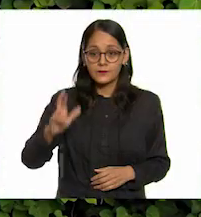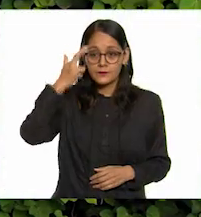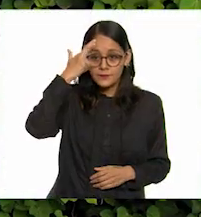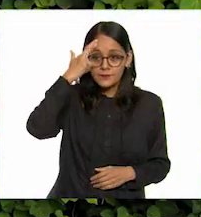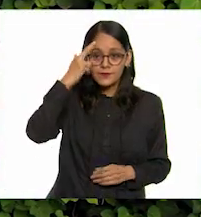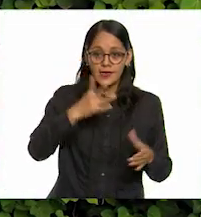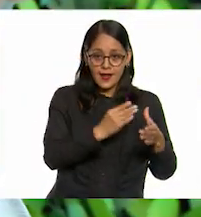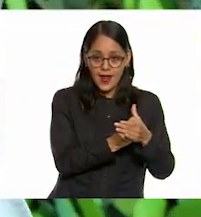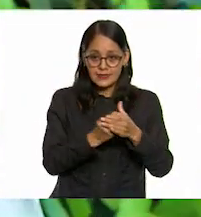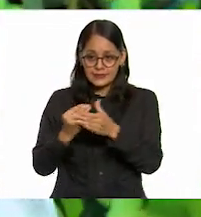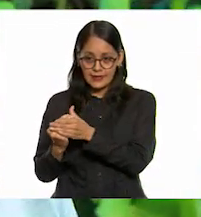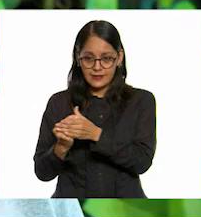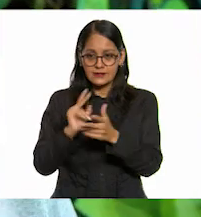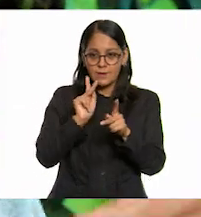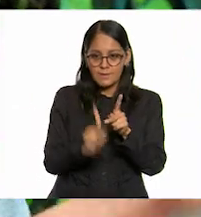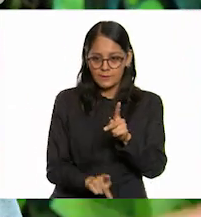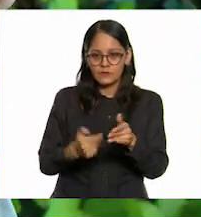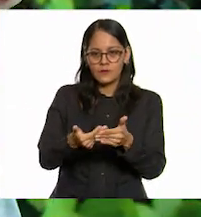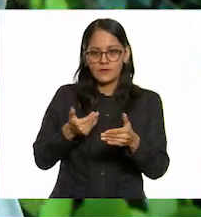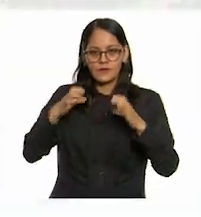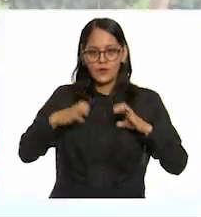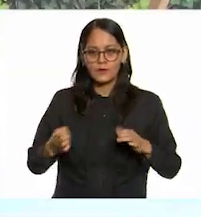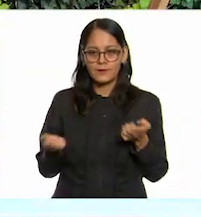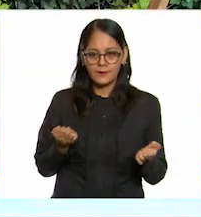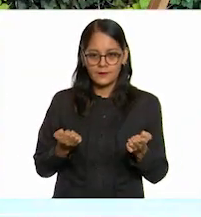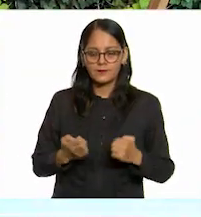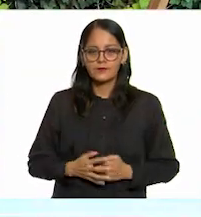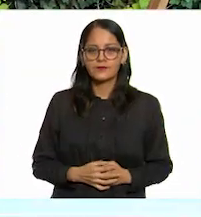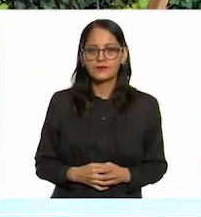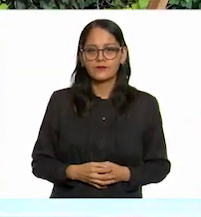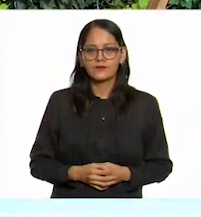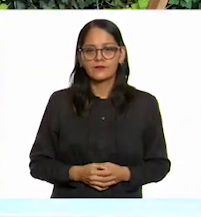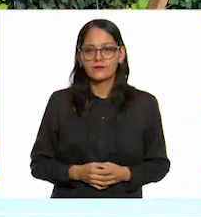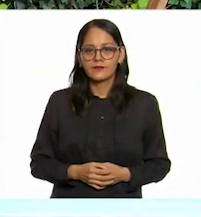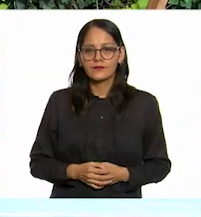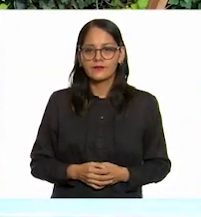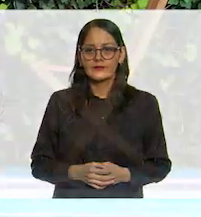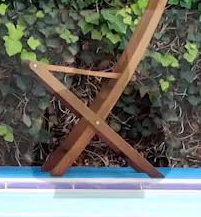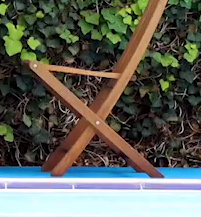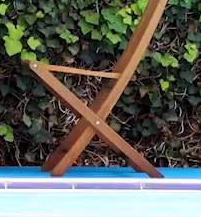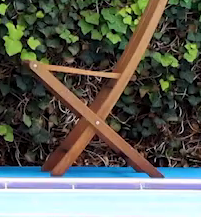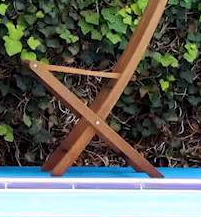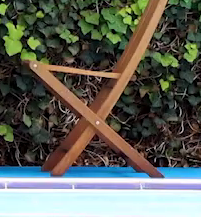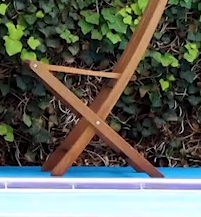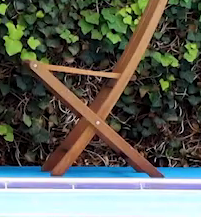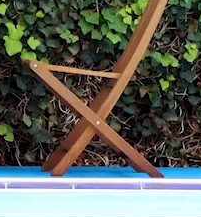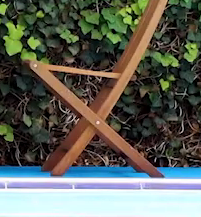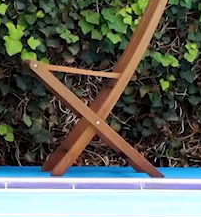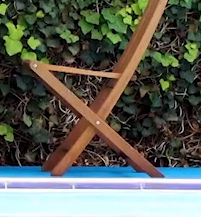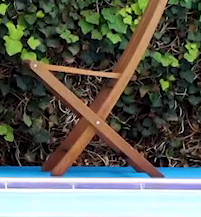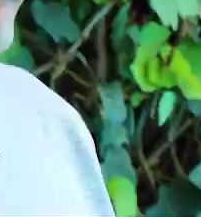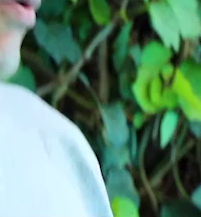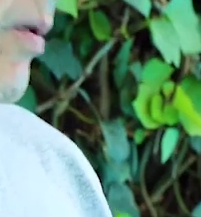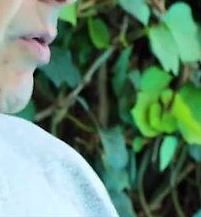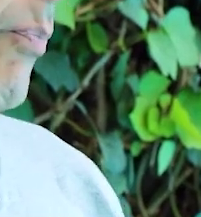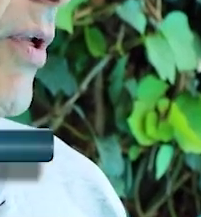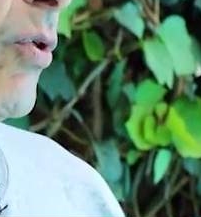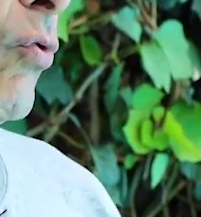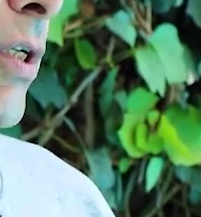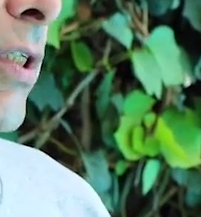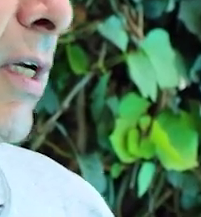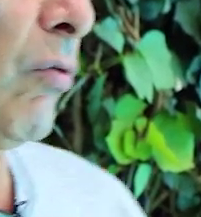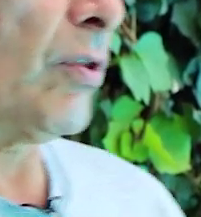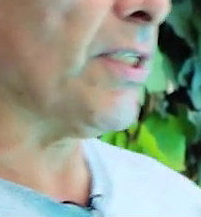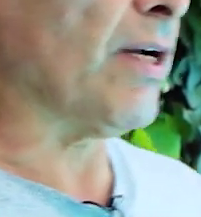Recuerda, entre clase y clase, activa tu cuerpo. ¿Qué vamos a hacer ahora? Vamos a hacer unos fondos, un fondo estático en el cual